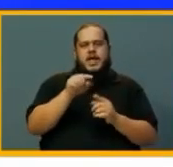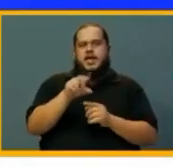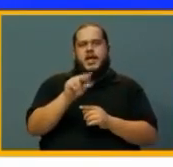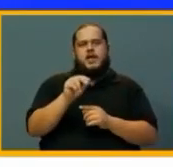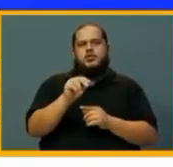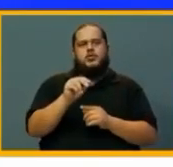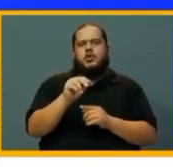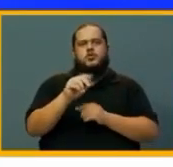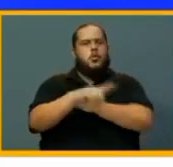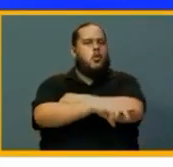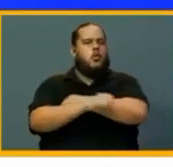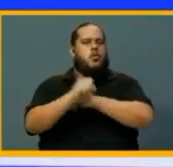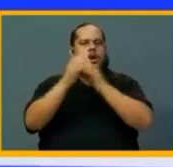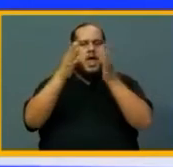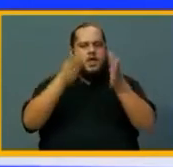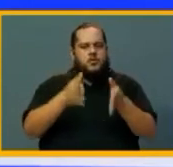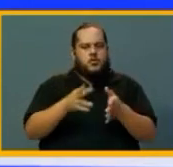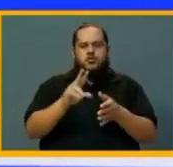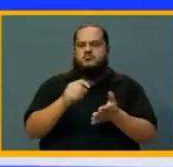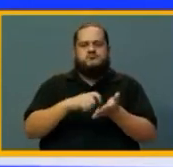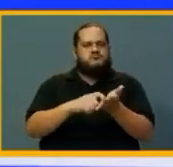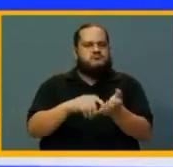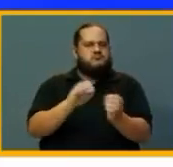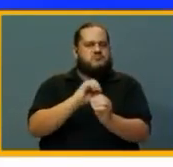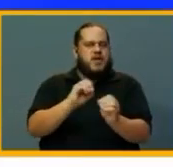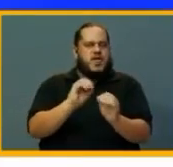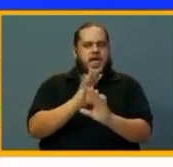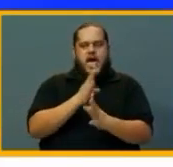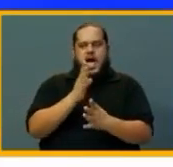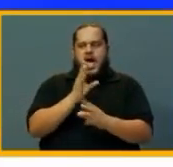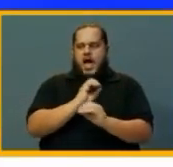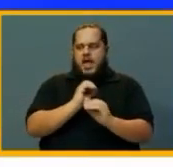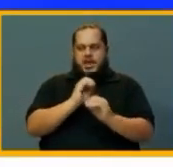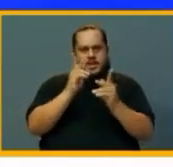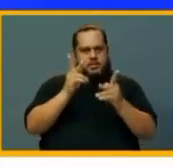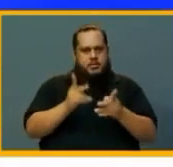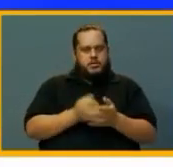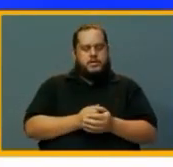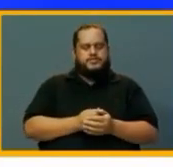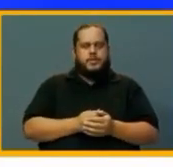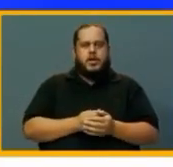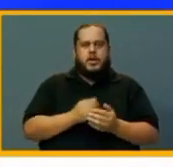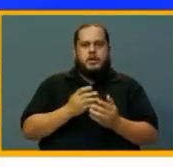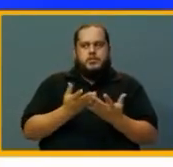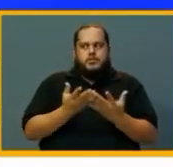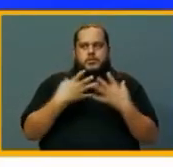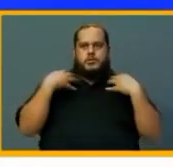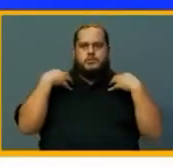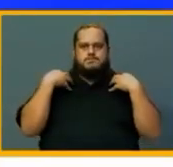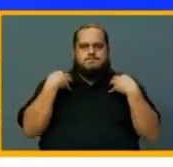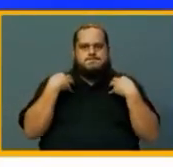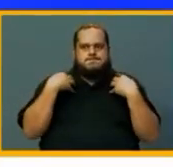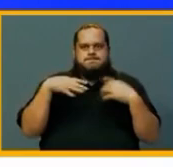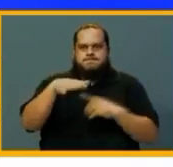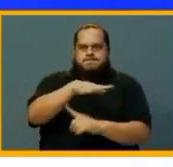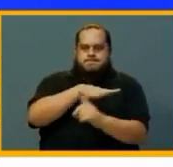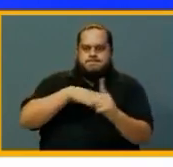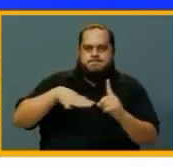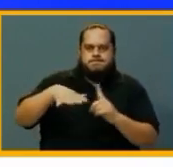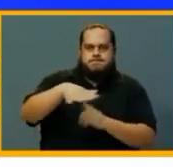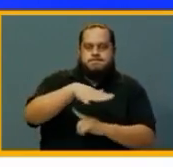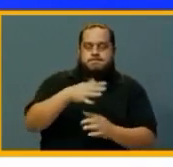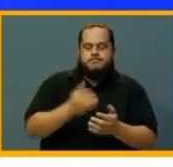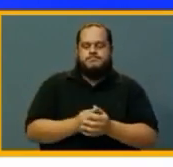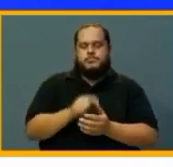nadie. Por el ambiente tan tenso que se ha generado alrededor de la figura de Douglas Sequeira. Ustedes saben